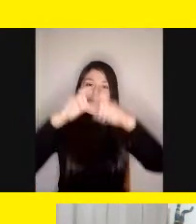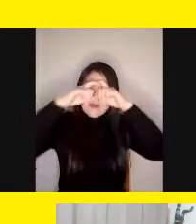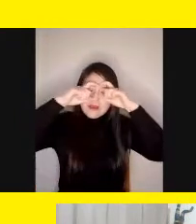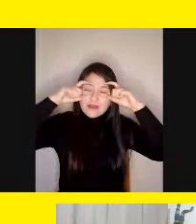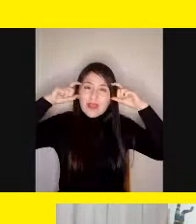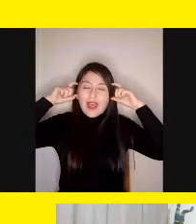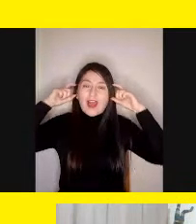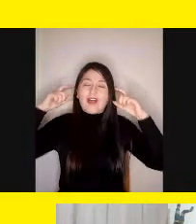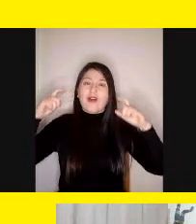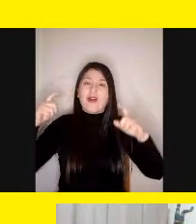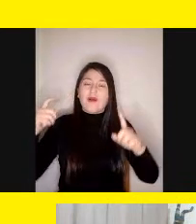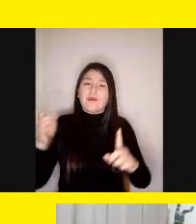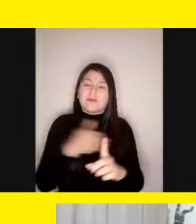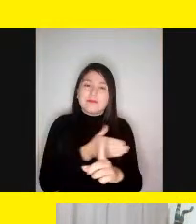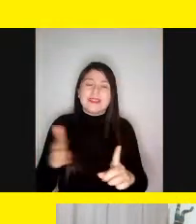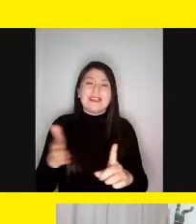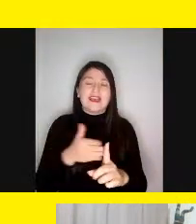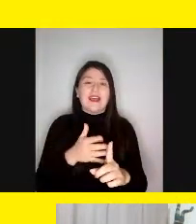martirizado,